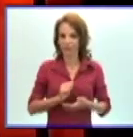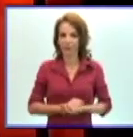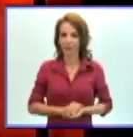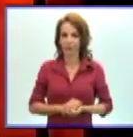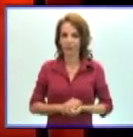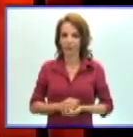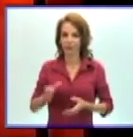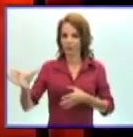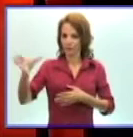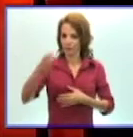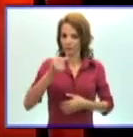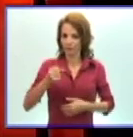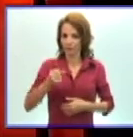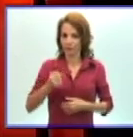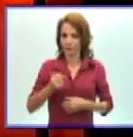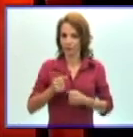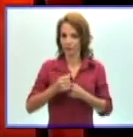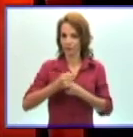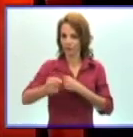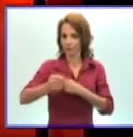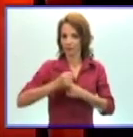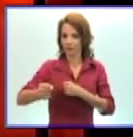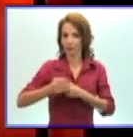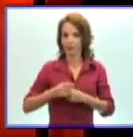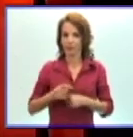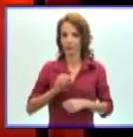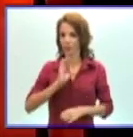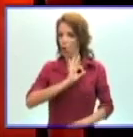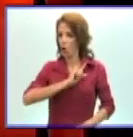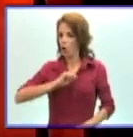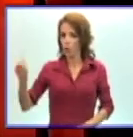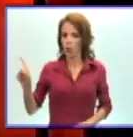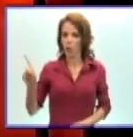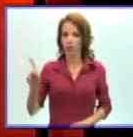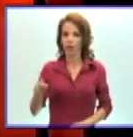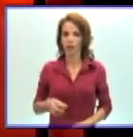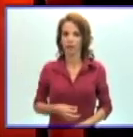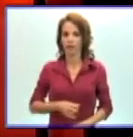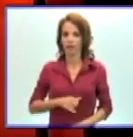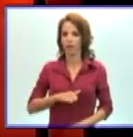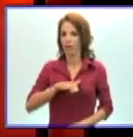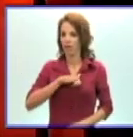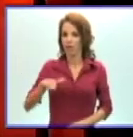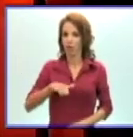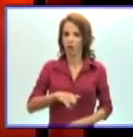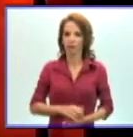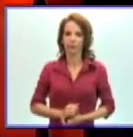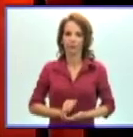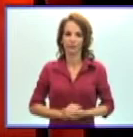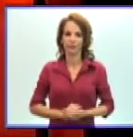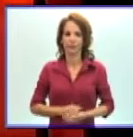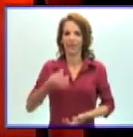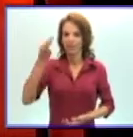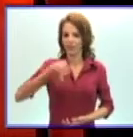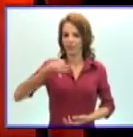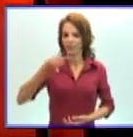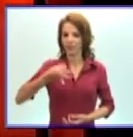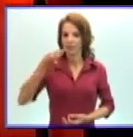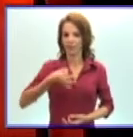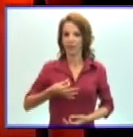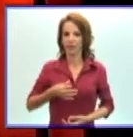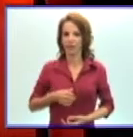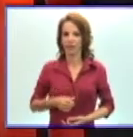estas mediciones nunca son exactas. Siempre hay una incertidumbre, una